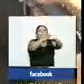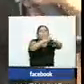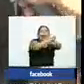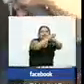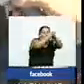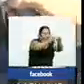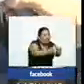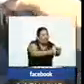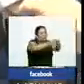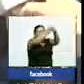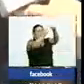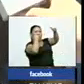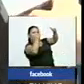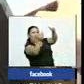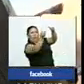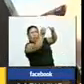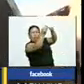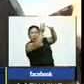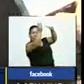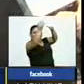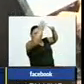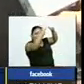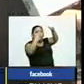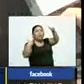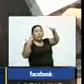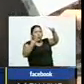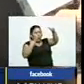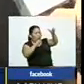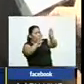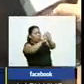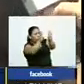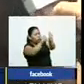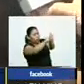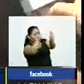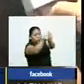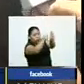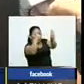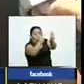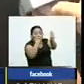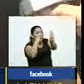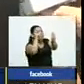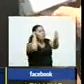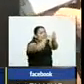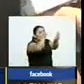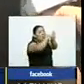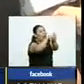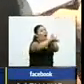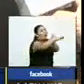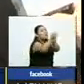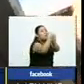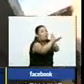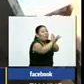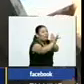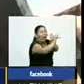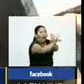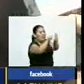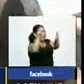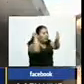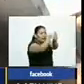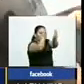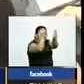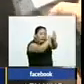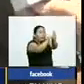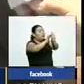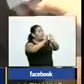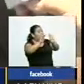empezó a salir humo e intentamos abrir el portón y no se pudo porque no había nadie en el comedor. Y